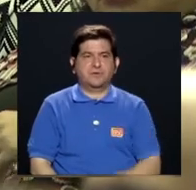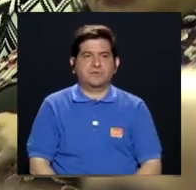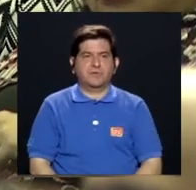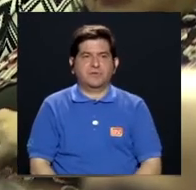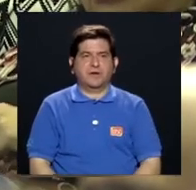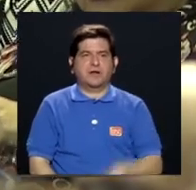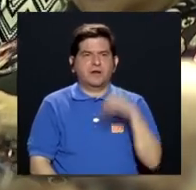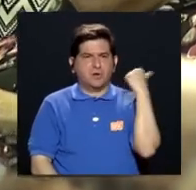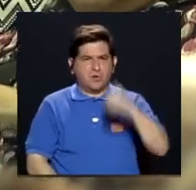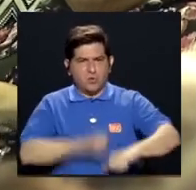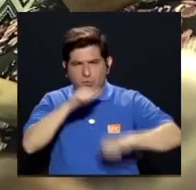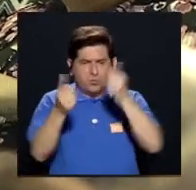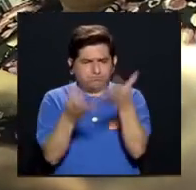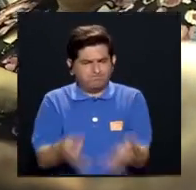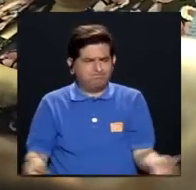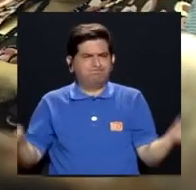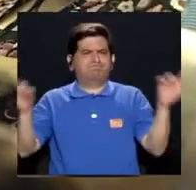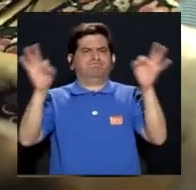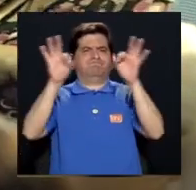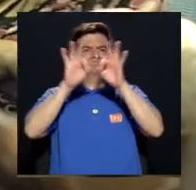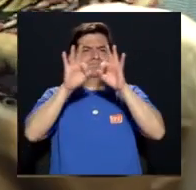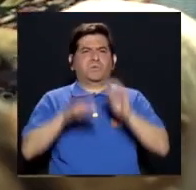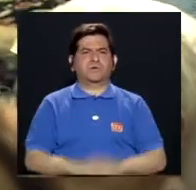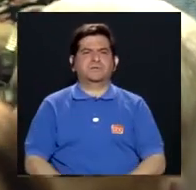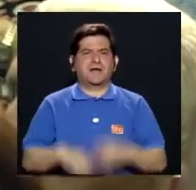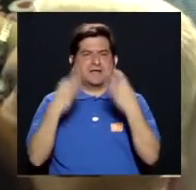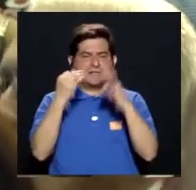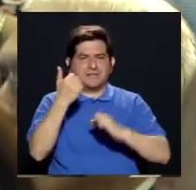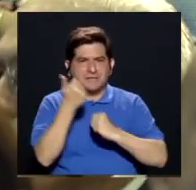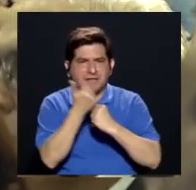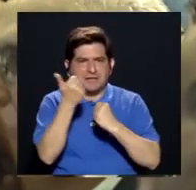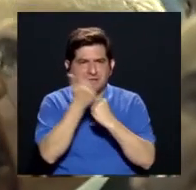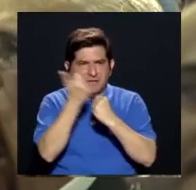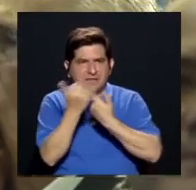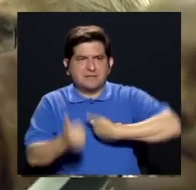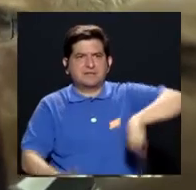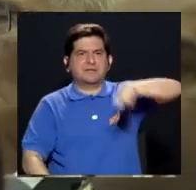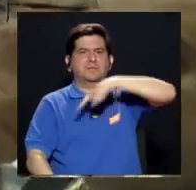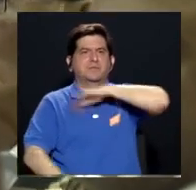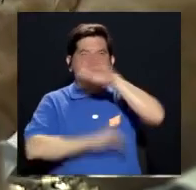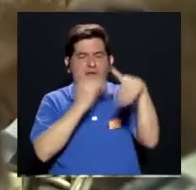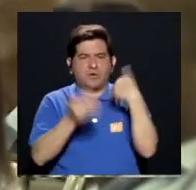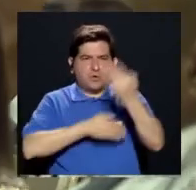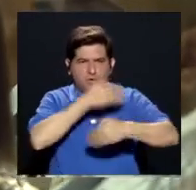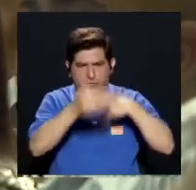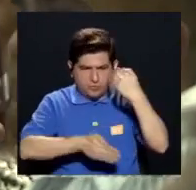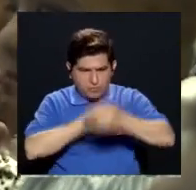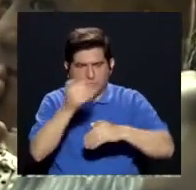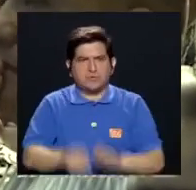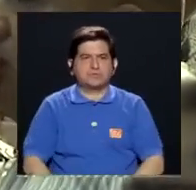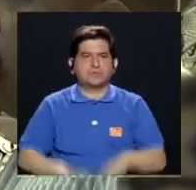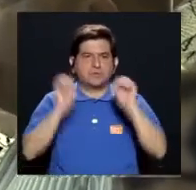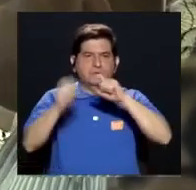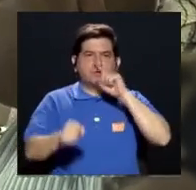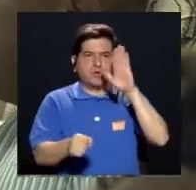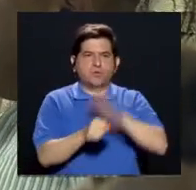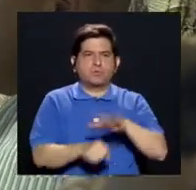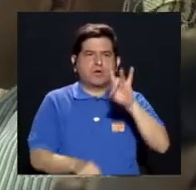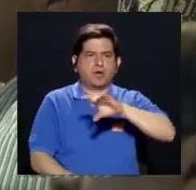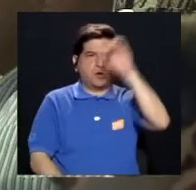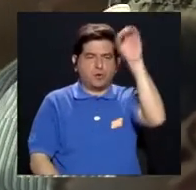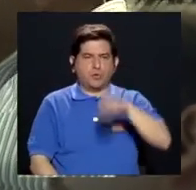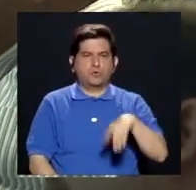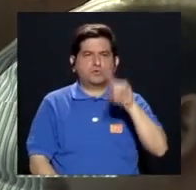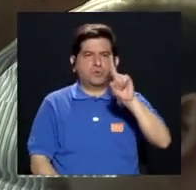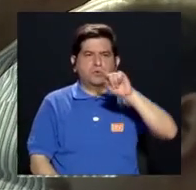harán un esfuerzo mayúsculo por apoyarnos en todo nuestro propósito de llegar al 8% y